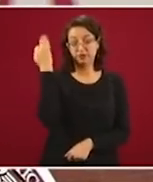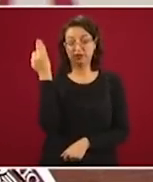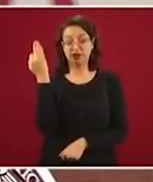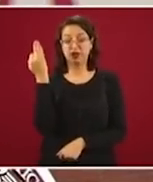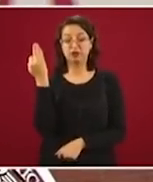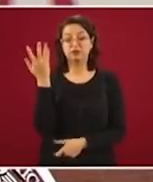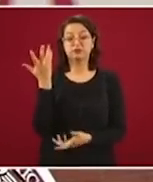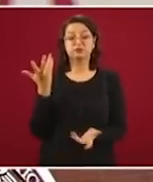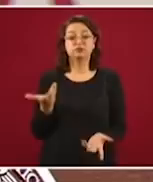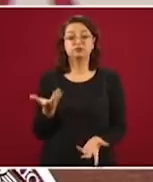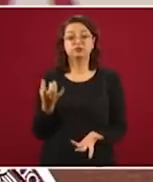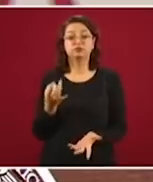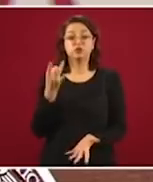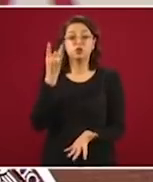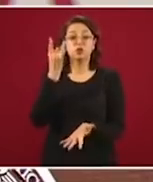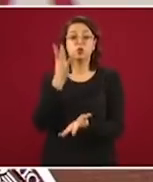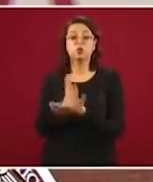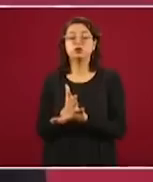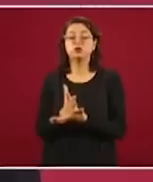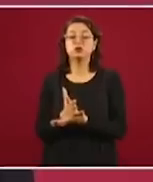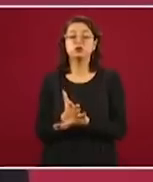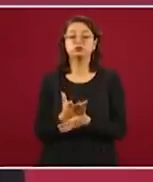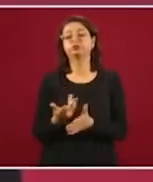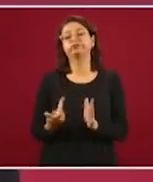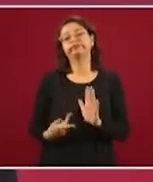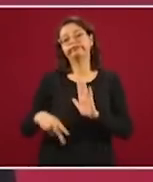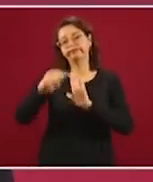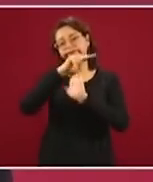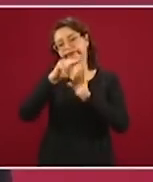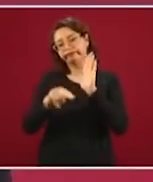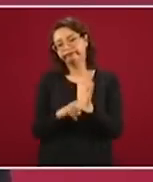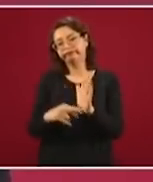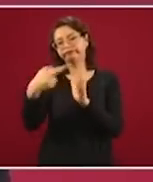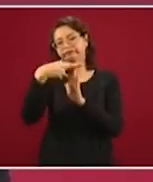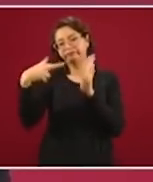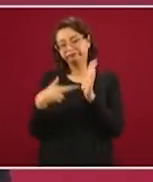nada más tenía funciones normativas